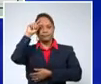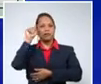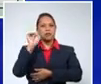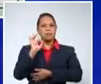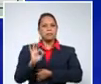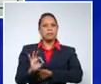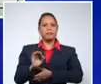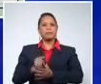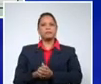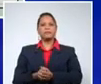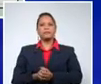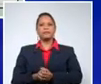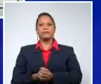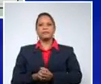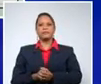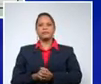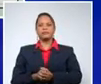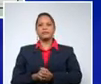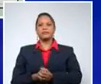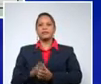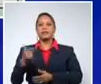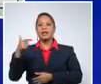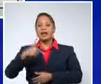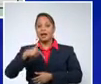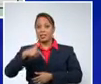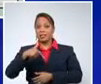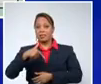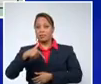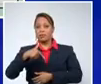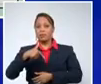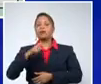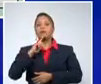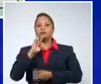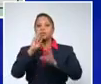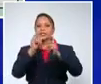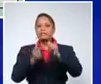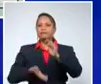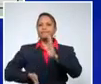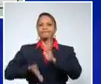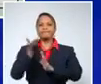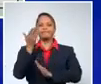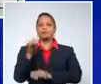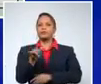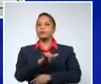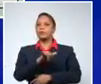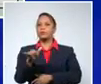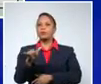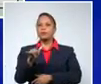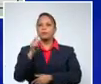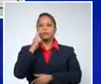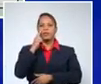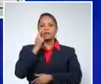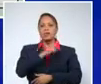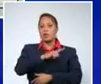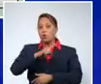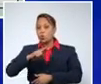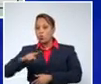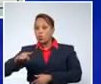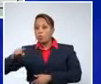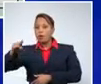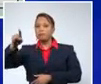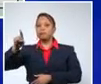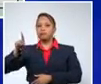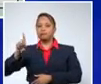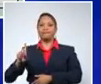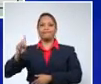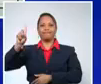municipio Jatibonico con las cifras más elevadas, y de todas formas ustedes ven la curva que va